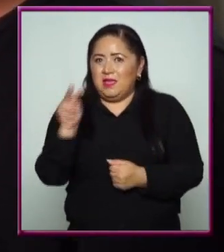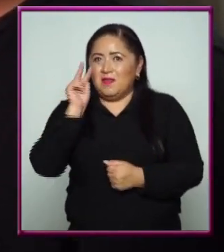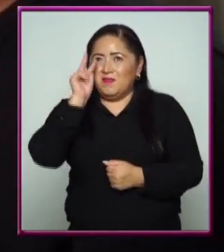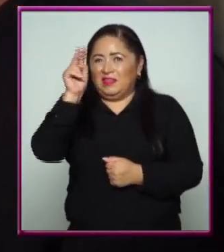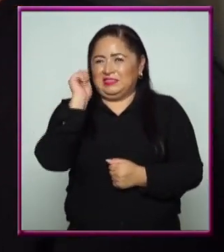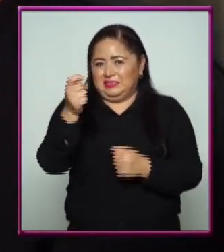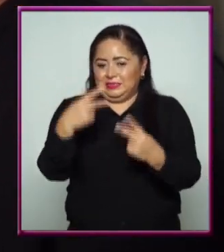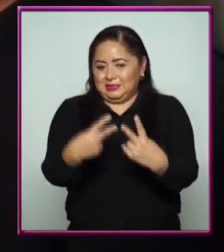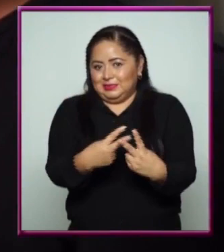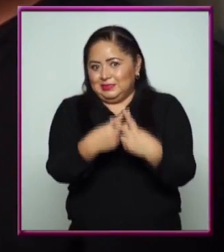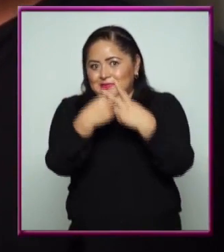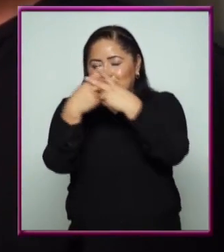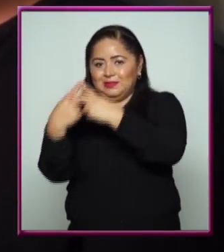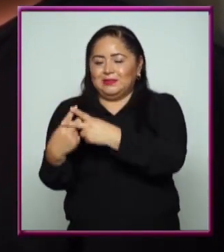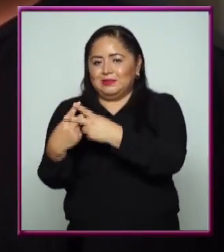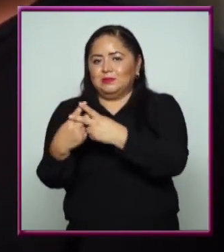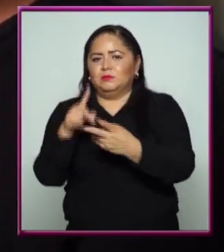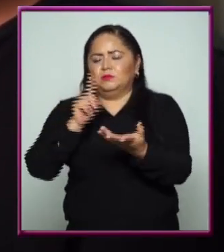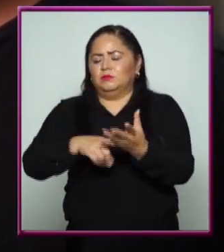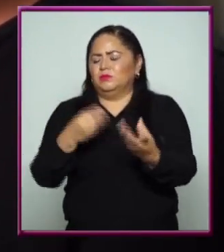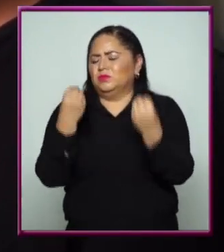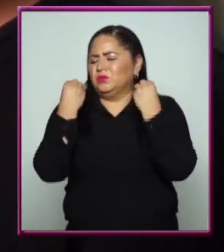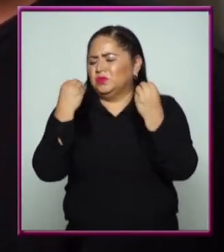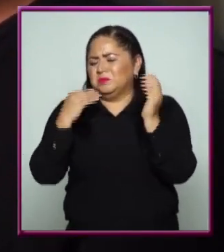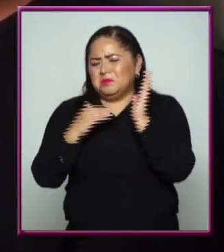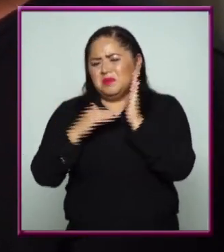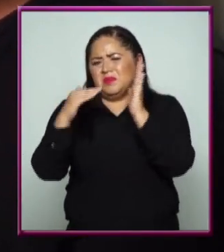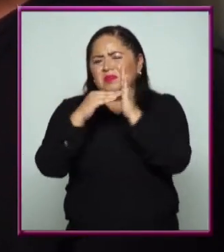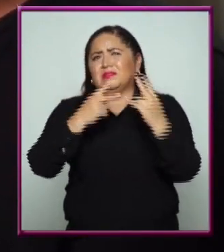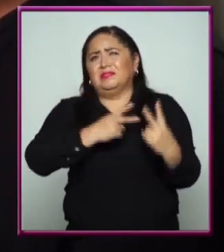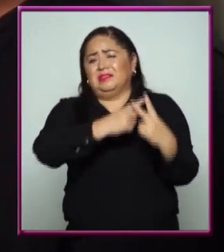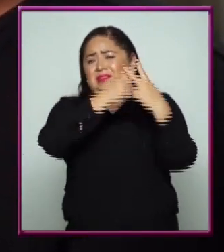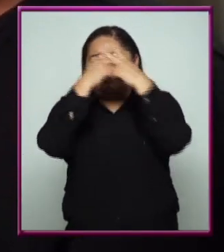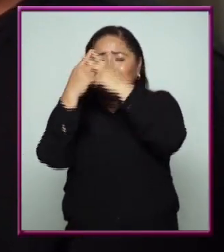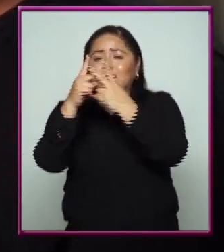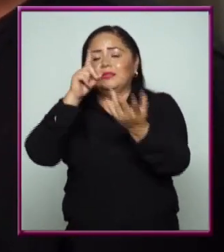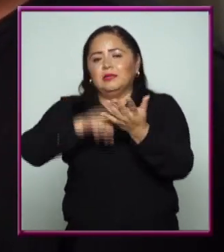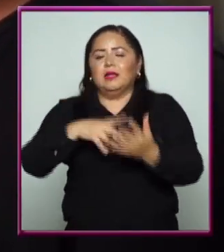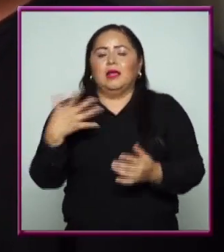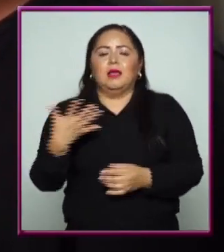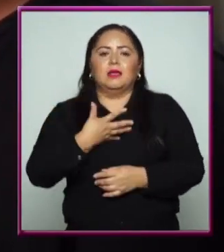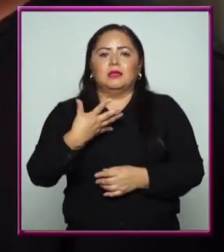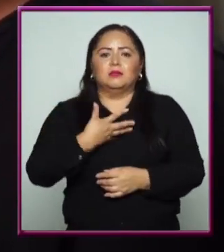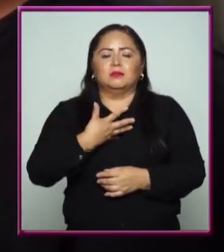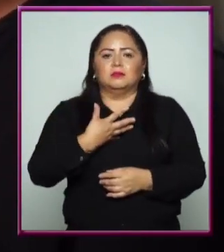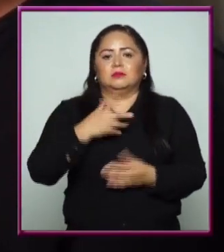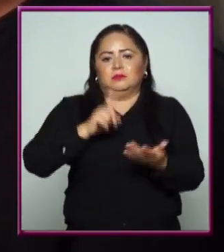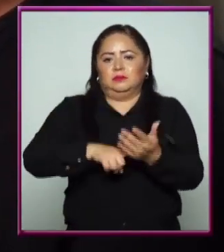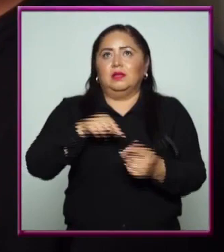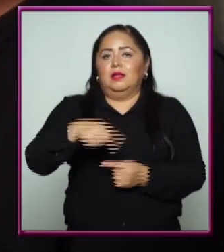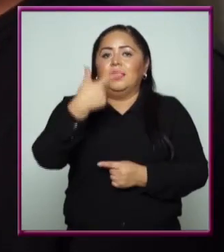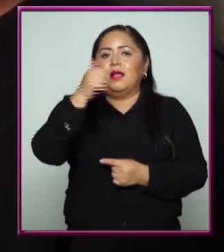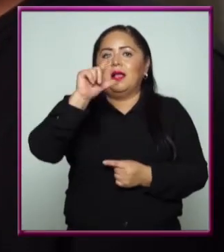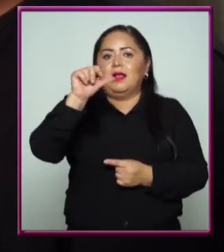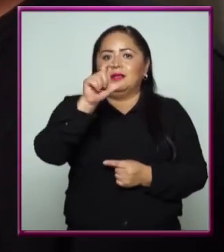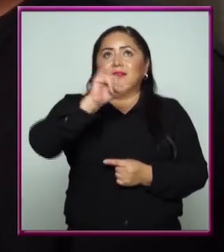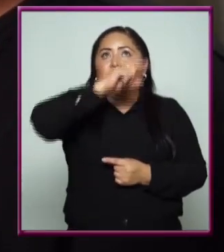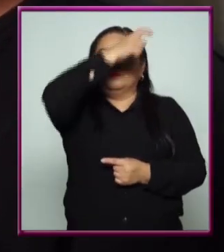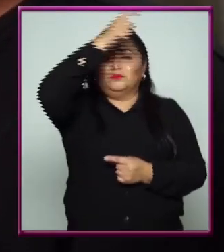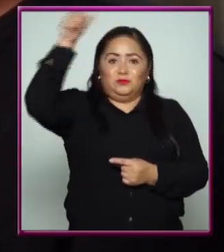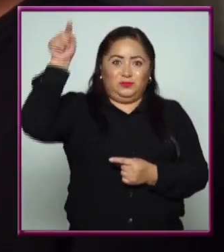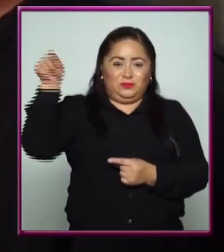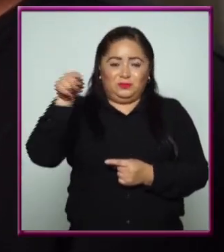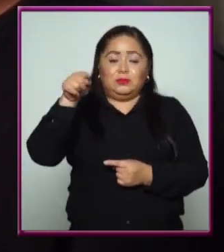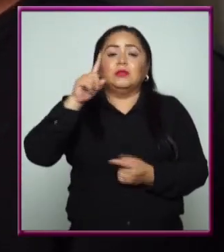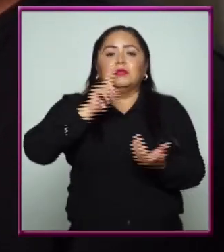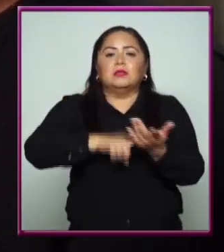una estrella, es una de cientos de miles de millones de estrellas que hay solo en nuestra galaxia, y es